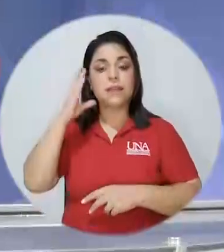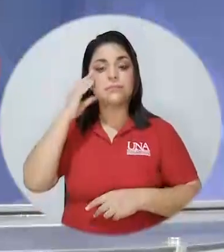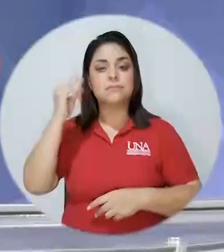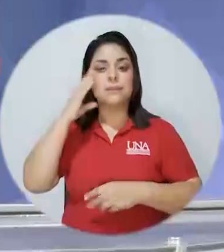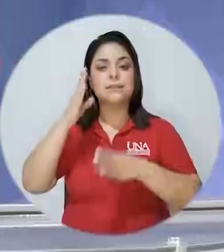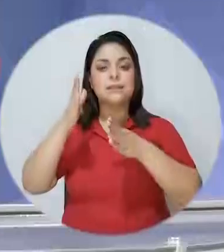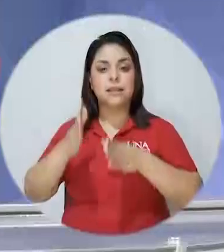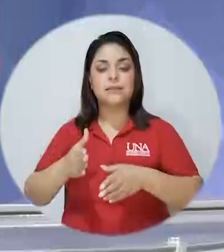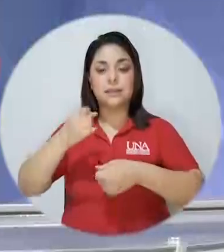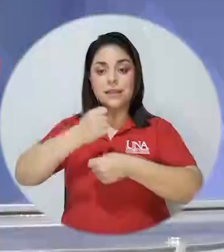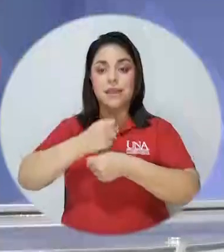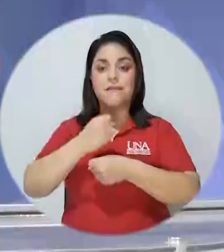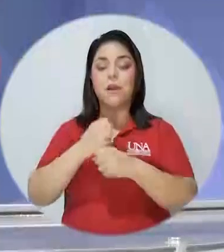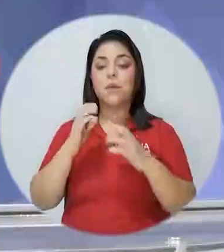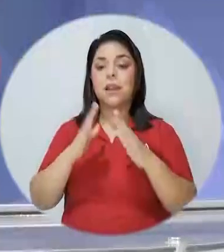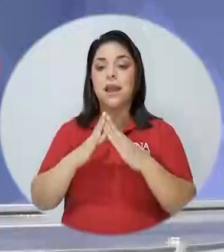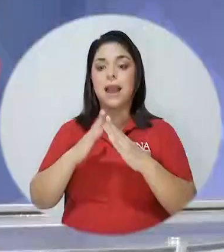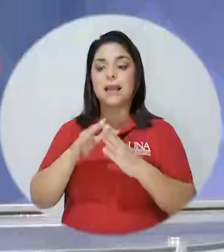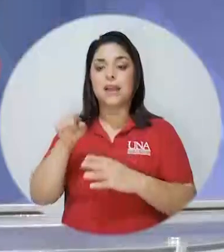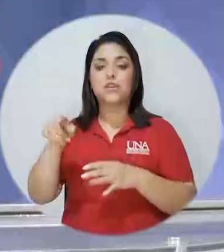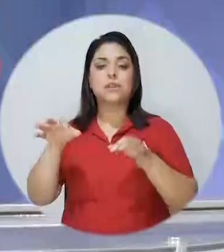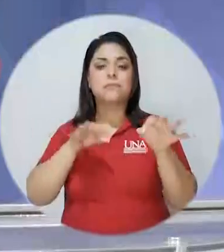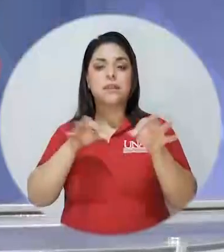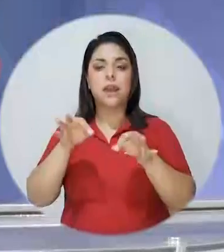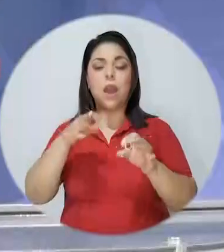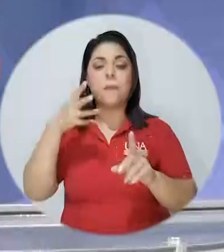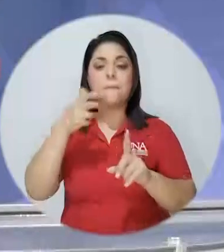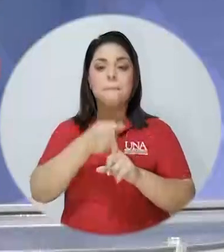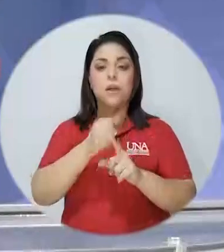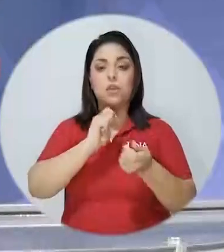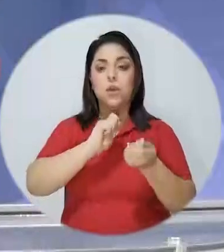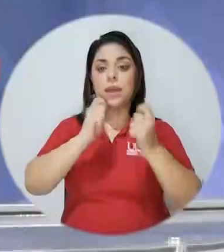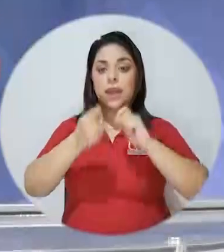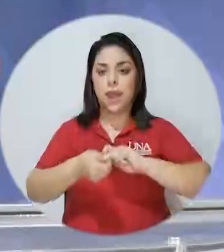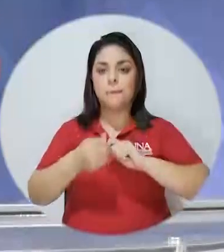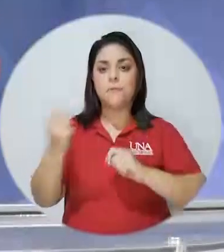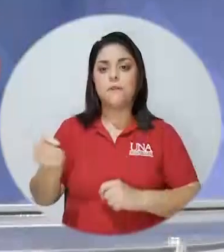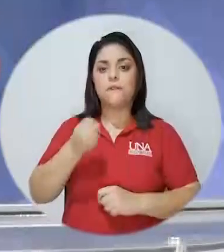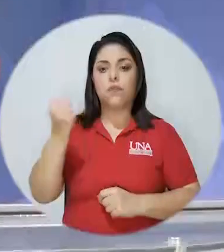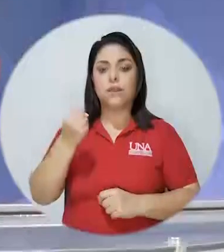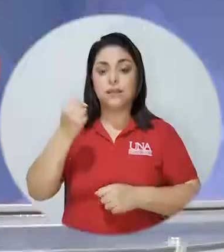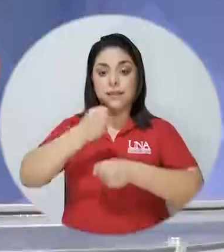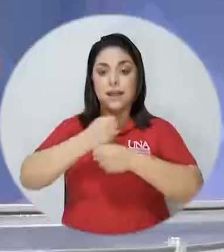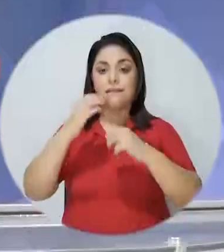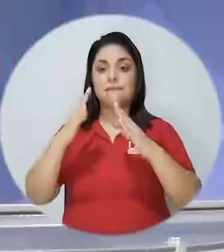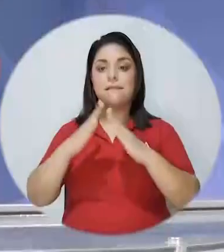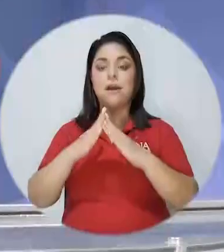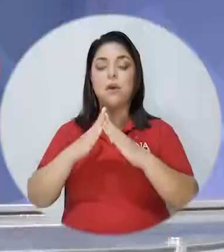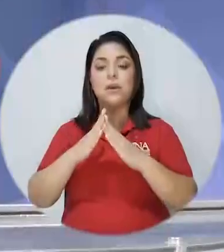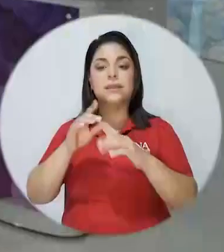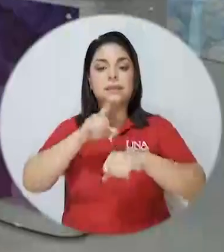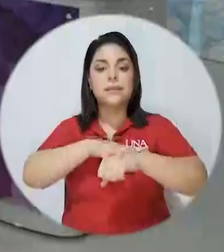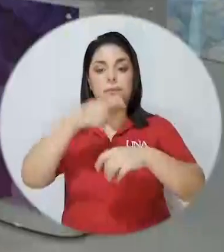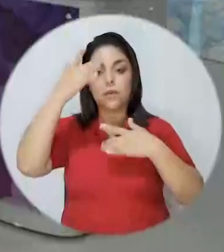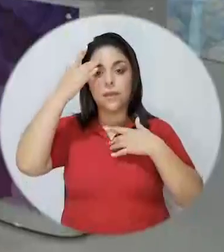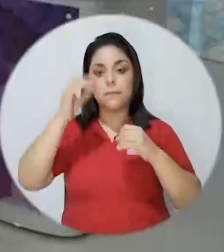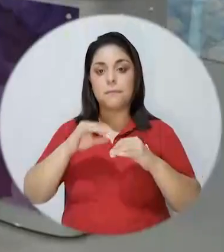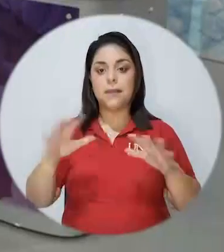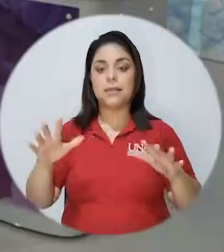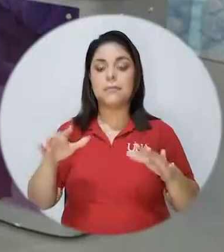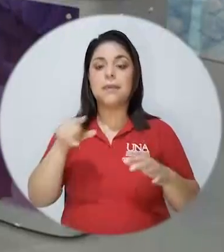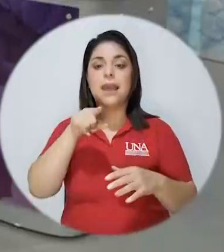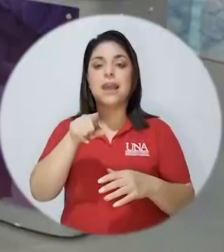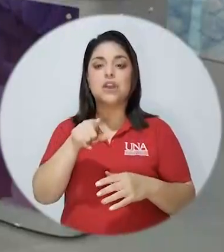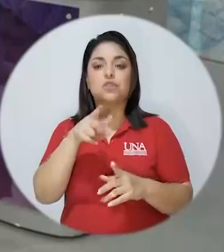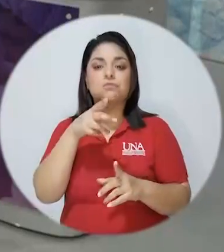teletrabajo, quienes explicaron a Una Mirada el impacto del cambio abrupto del teletrabajo en tiempos de pandemia. Cambios que impactan a los